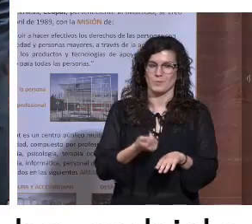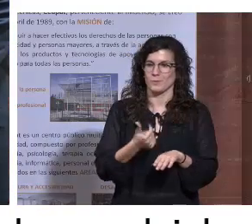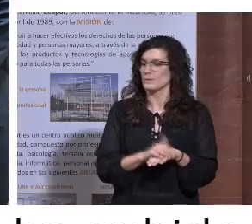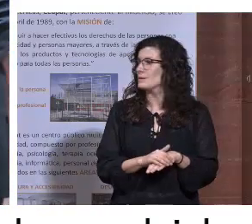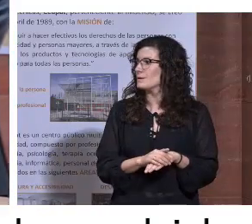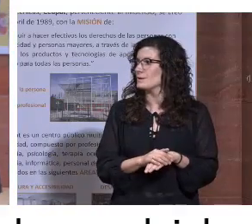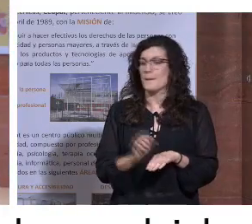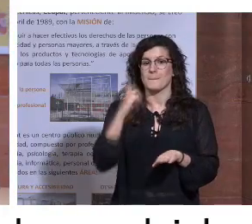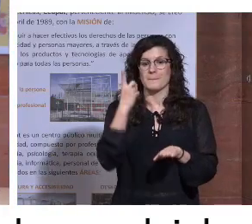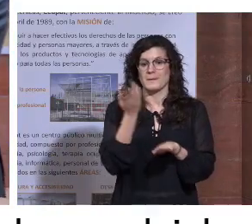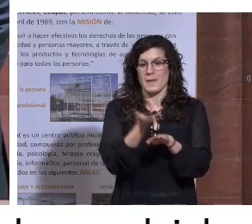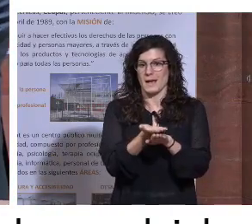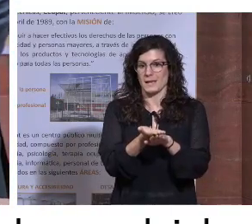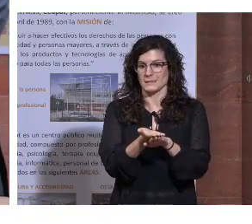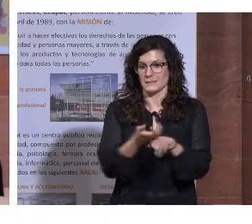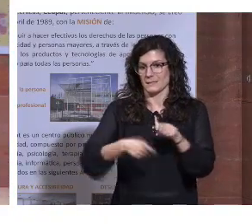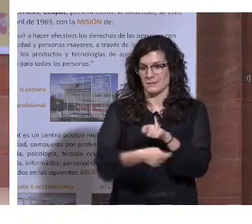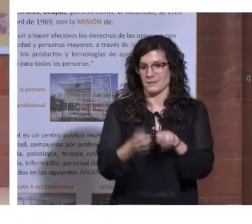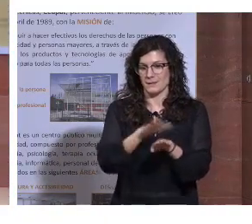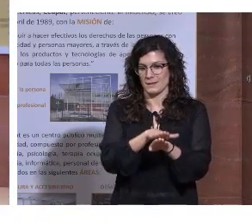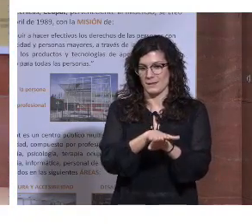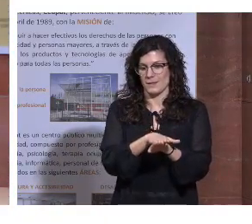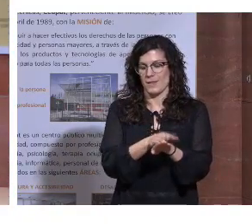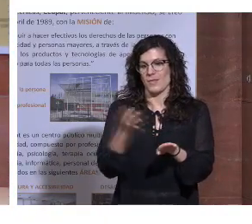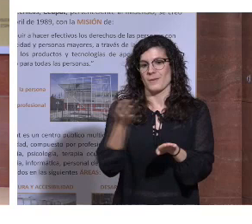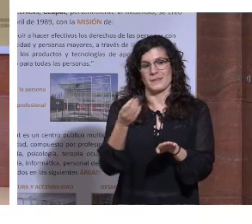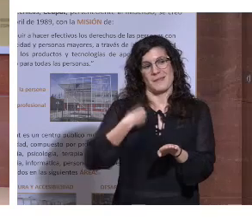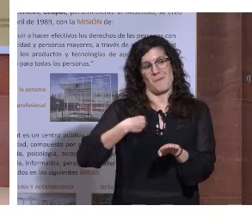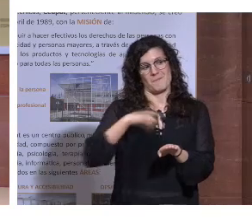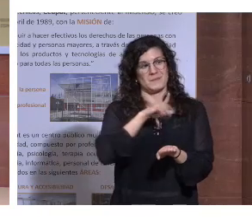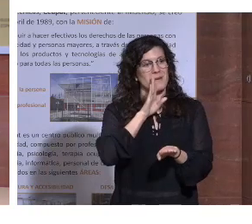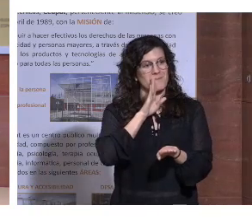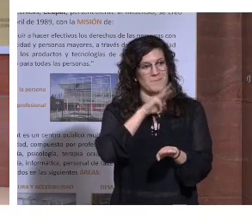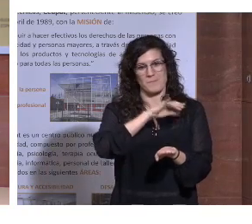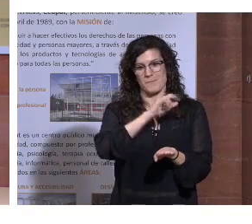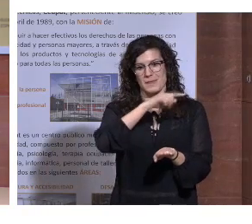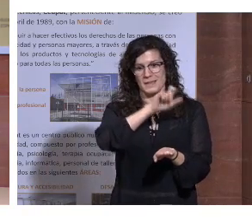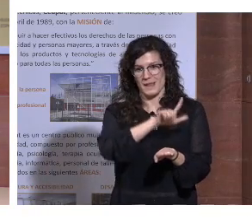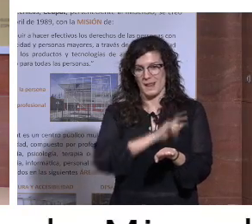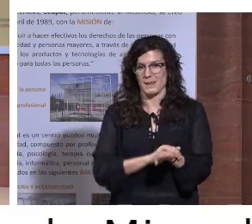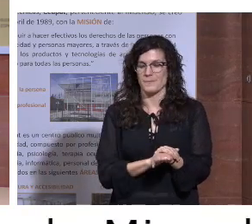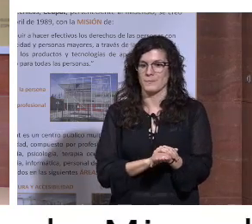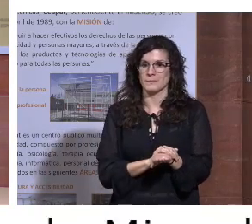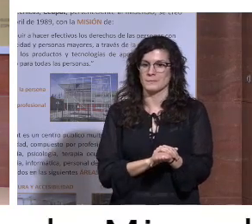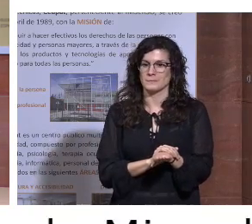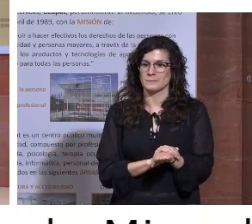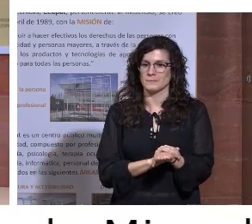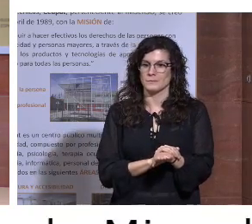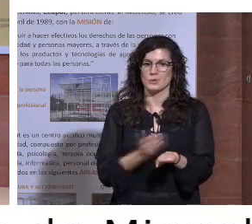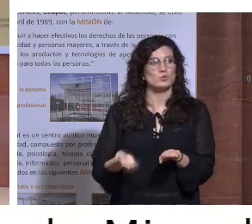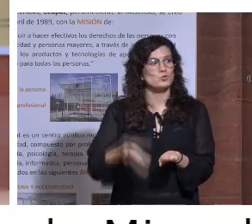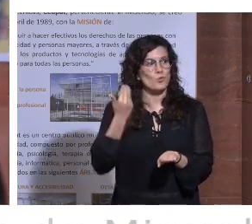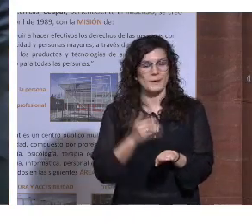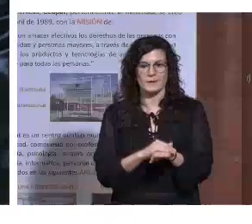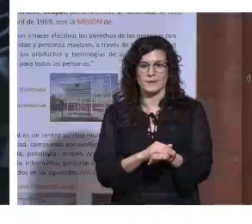La primera carta tiene que ser la de Miguel. Ahora digo, a ver. Así. Sube.